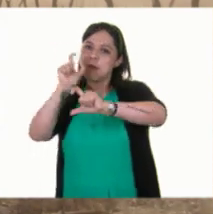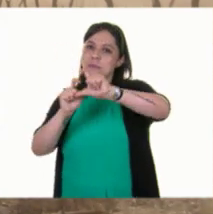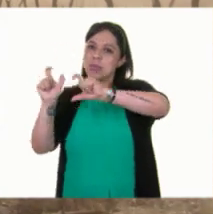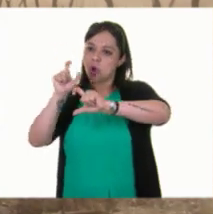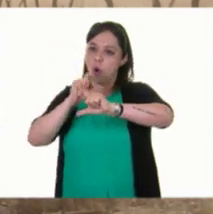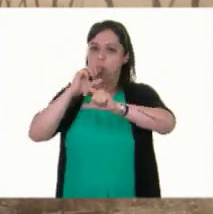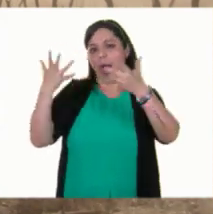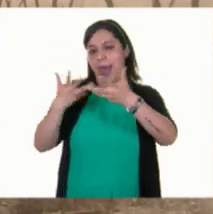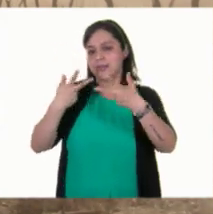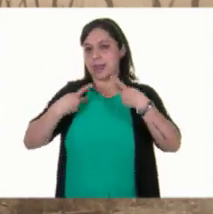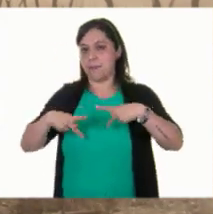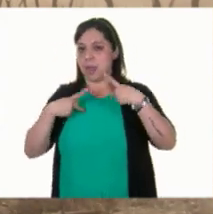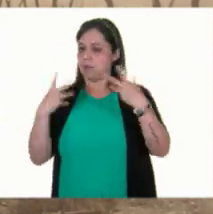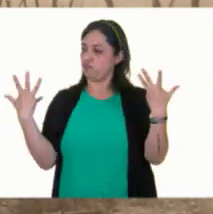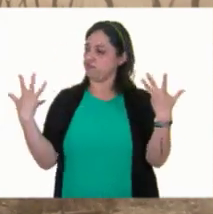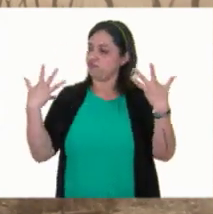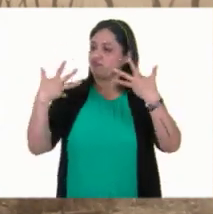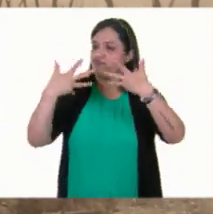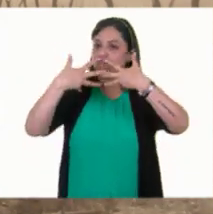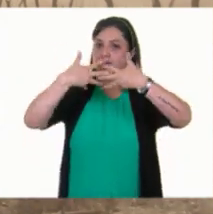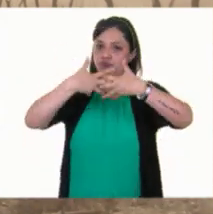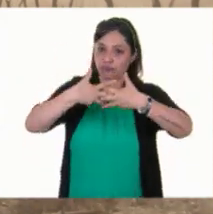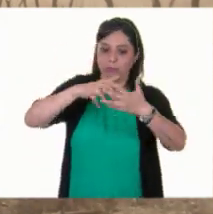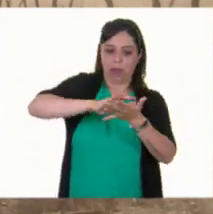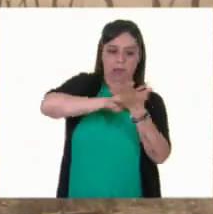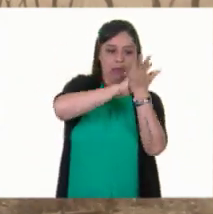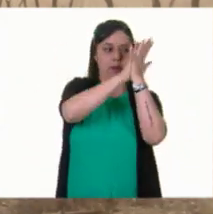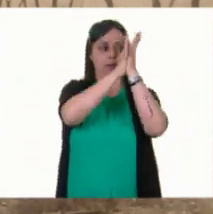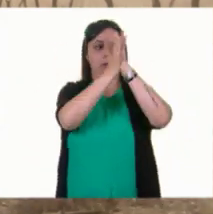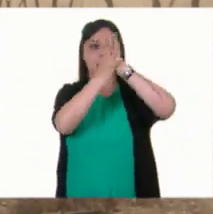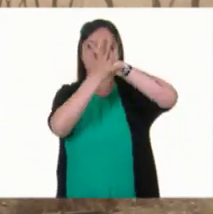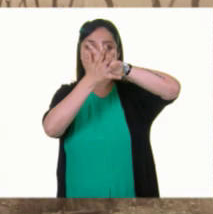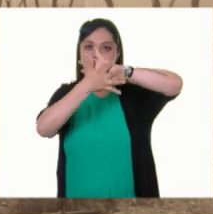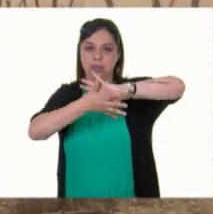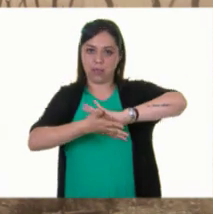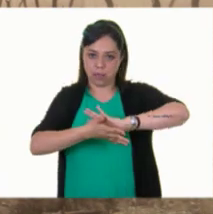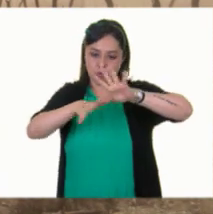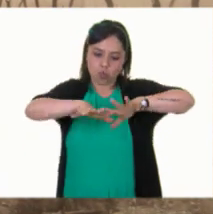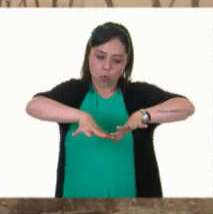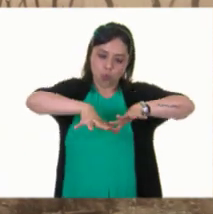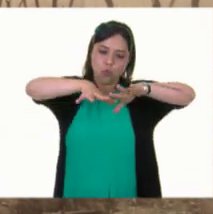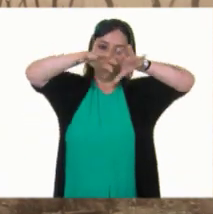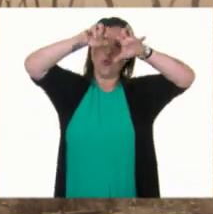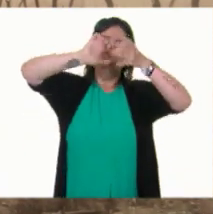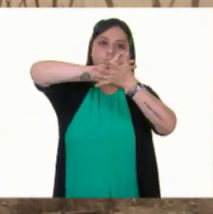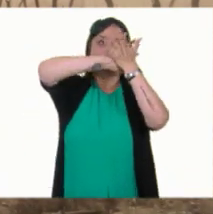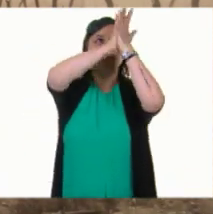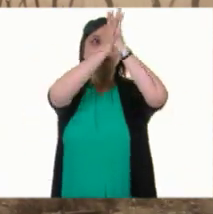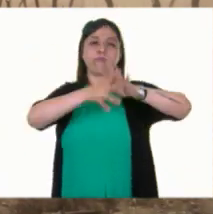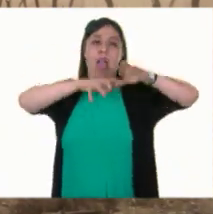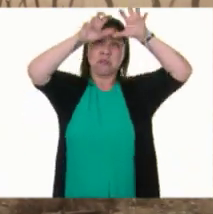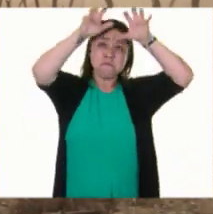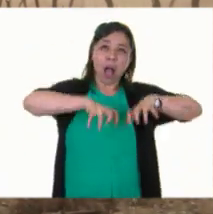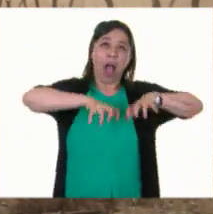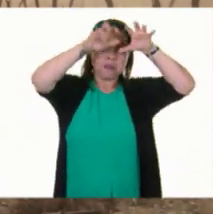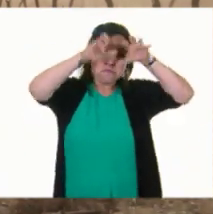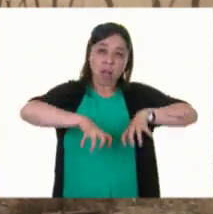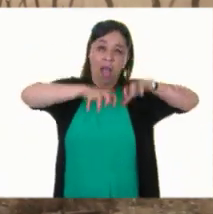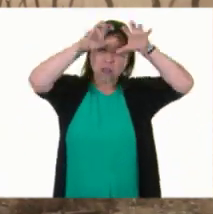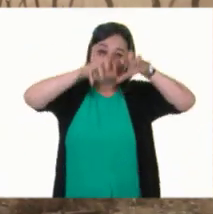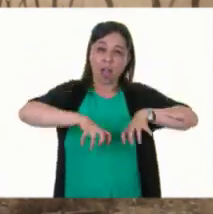Entonces, la precipitación que puede darse en forma de lluvia, nieve o granizo es más ácida de lo